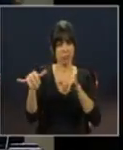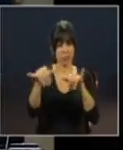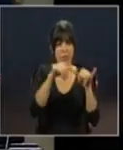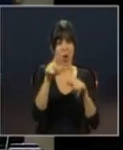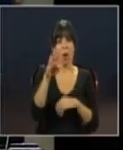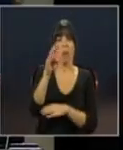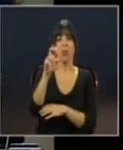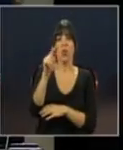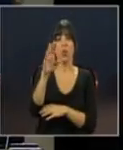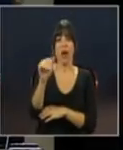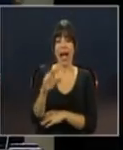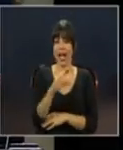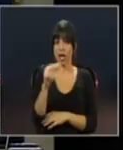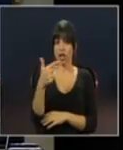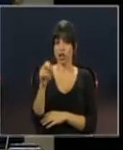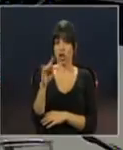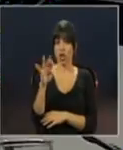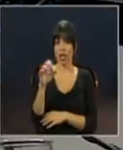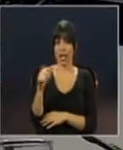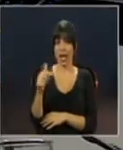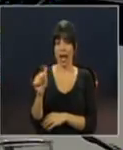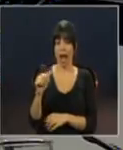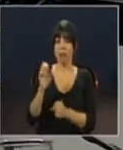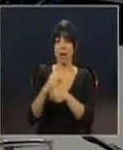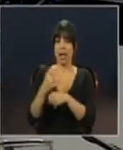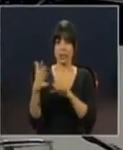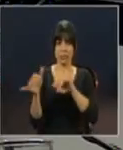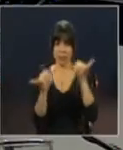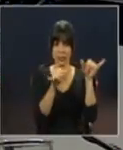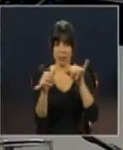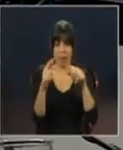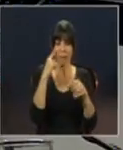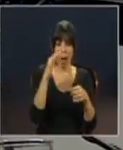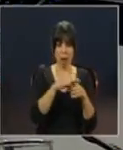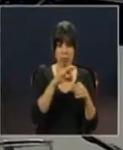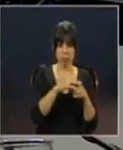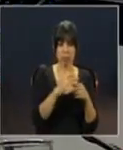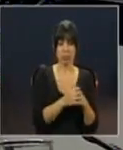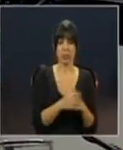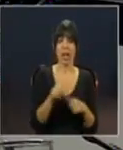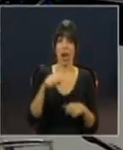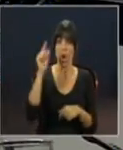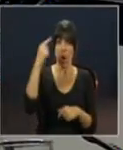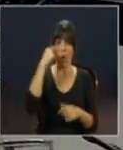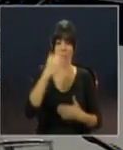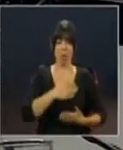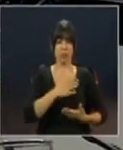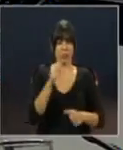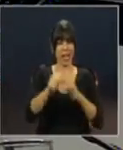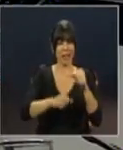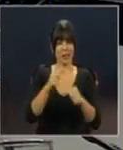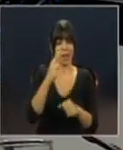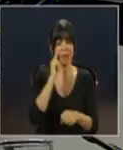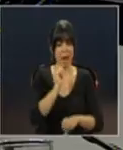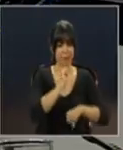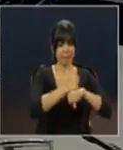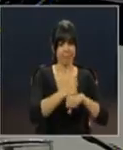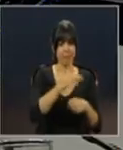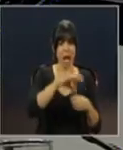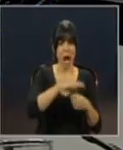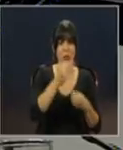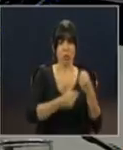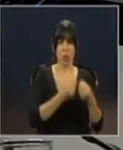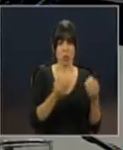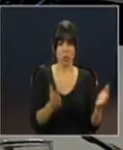región Brunca y en la región Chorotega. Este gobierno ha dedicado buena parte de sus esfuerzos a la reconstitución del sector